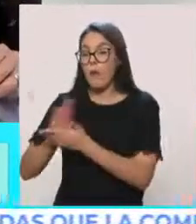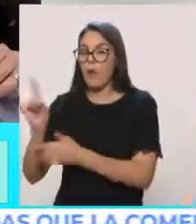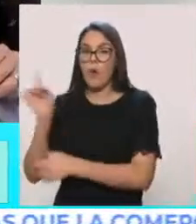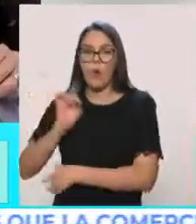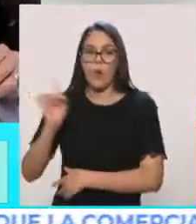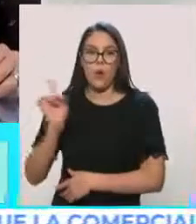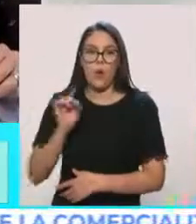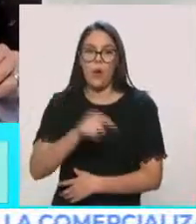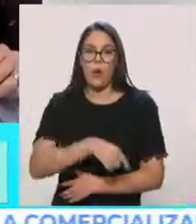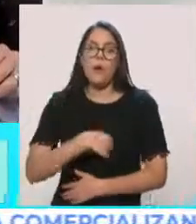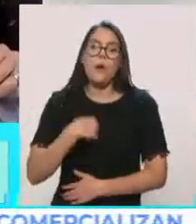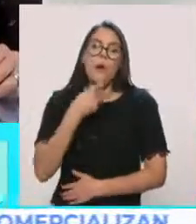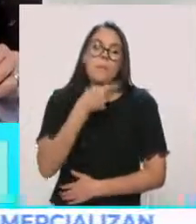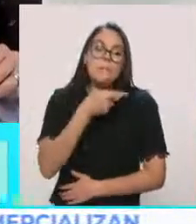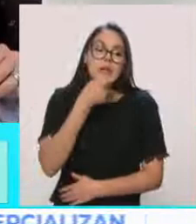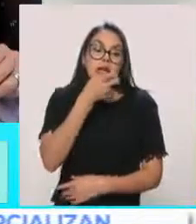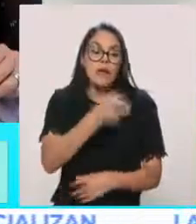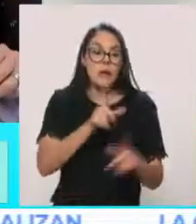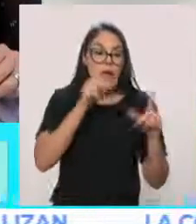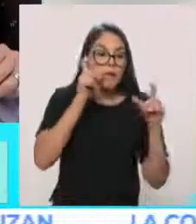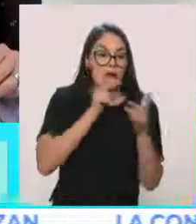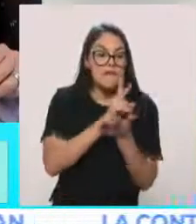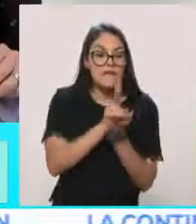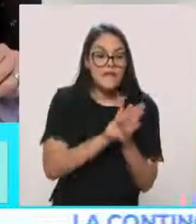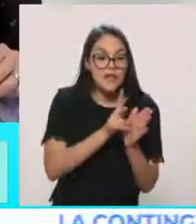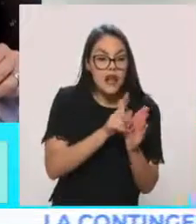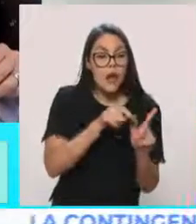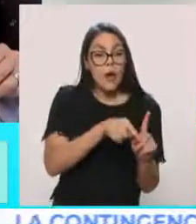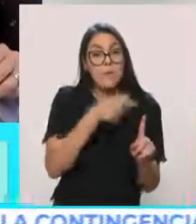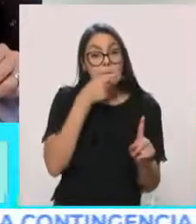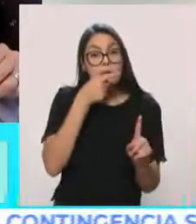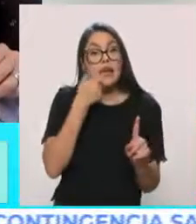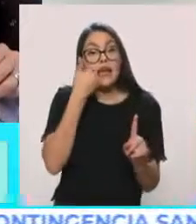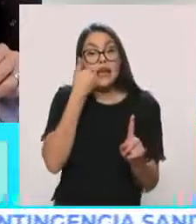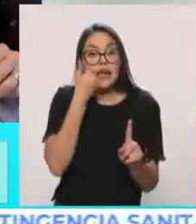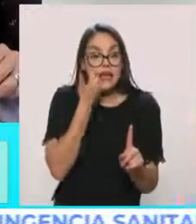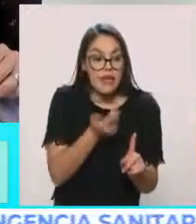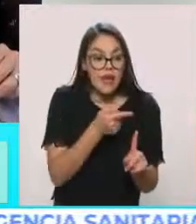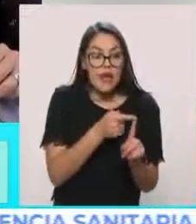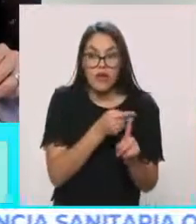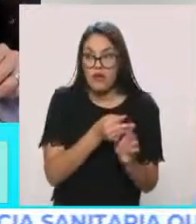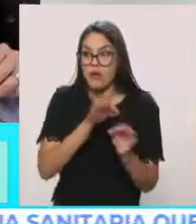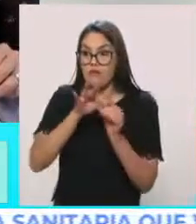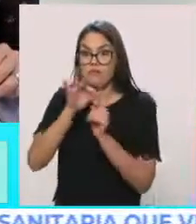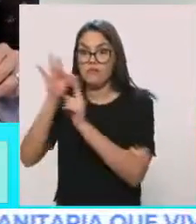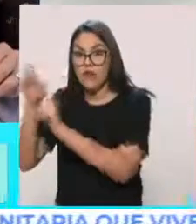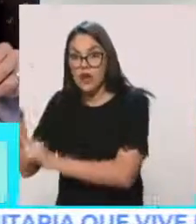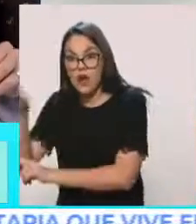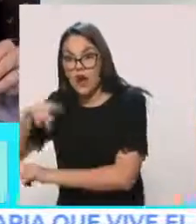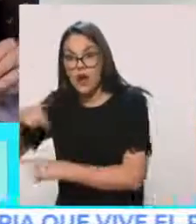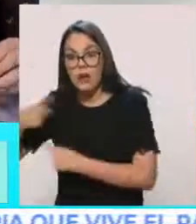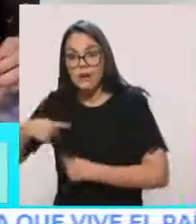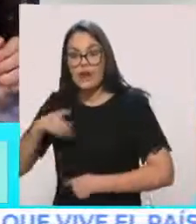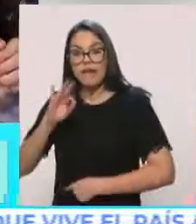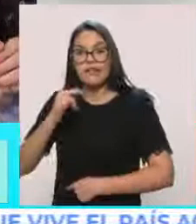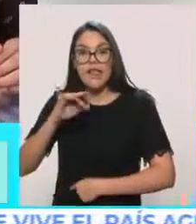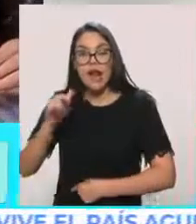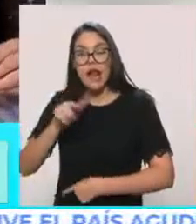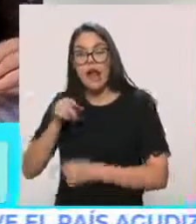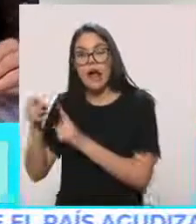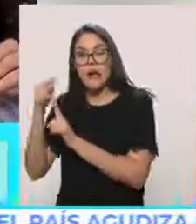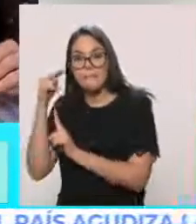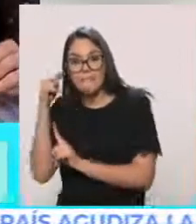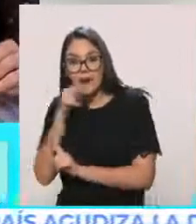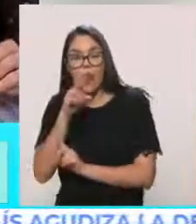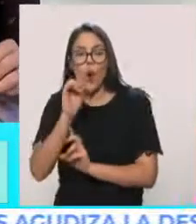si quieren que ese material se traslade a la autoridad o quieren solamente para argumentar su caso con nosotros, porque hay que decirlo también que muchas